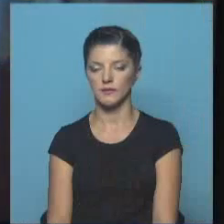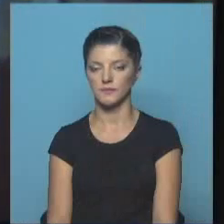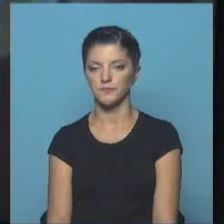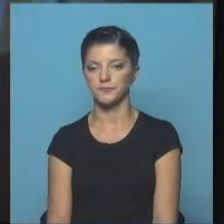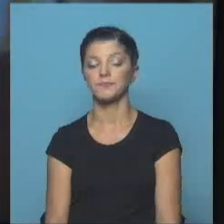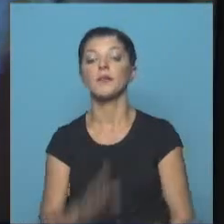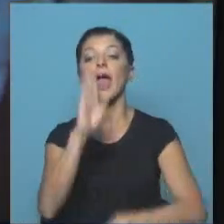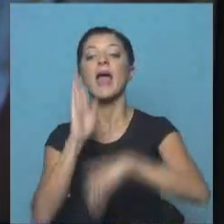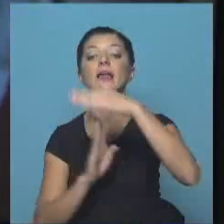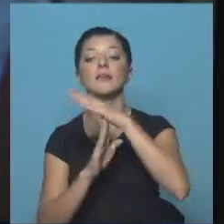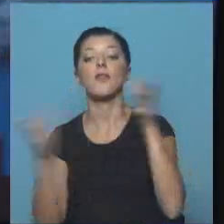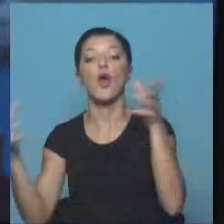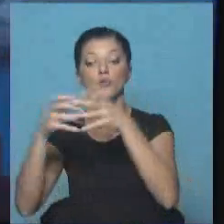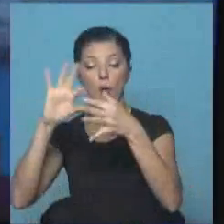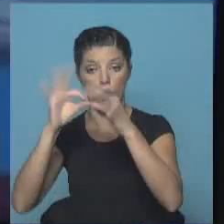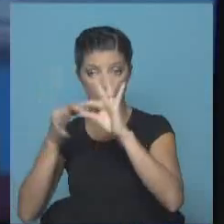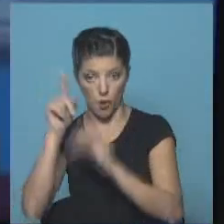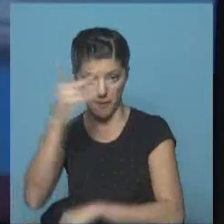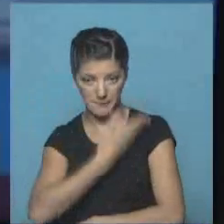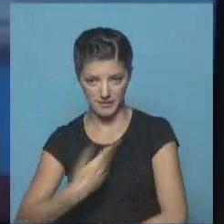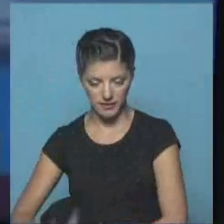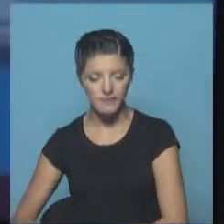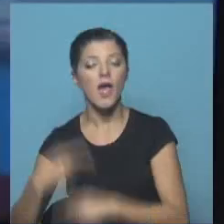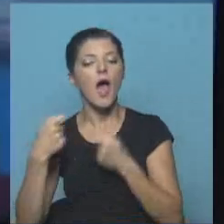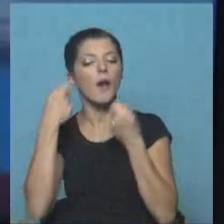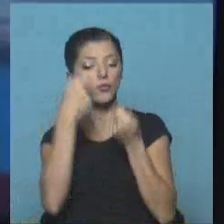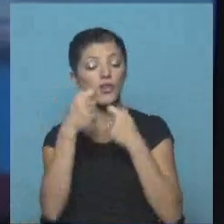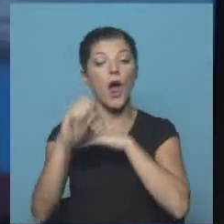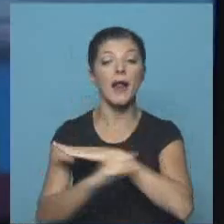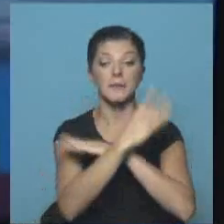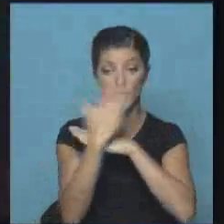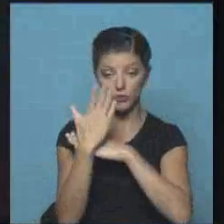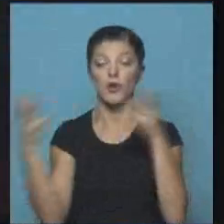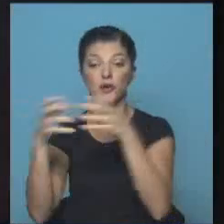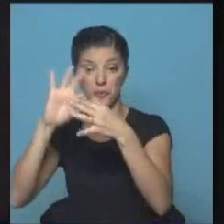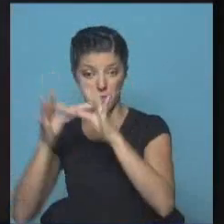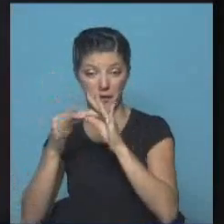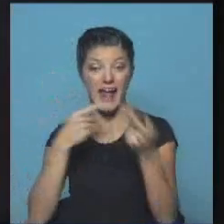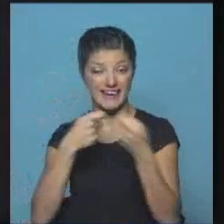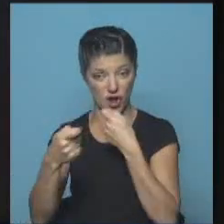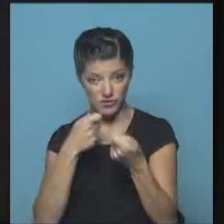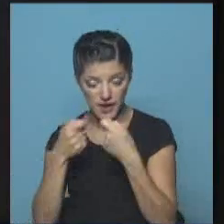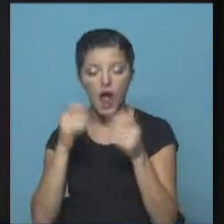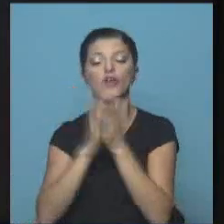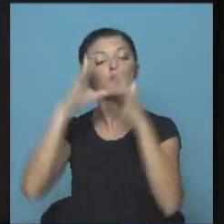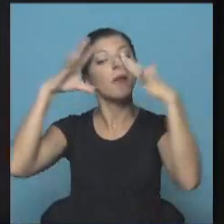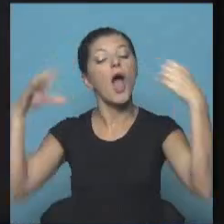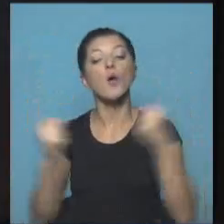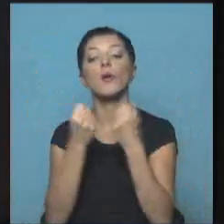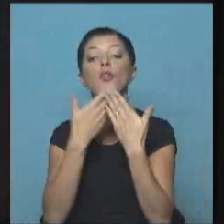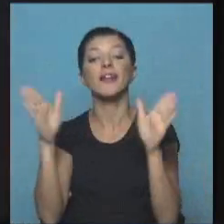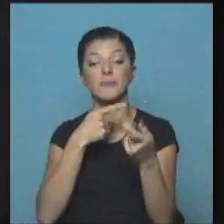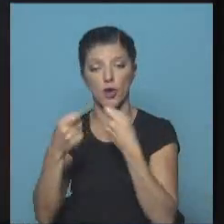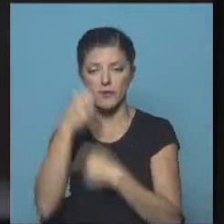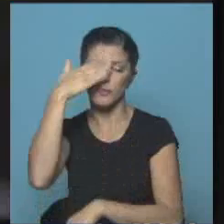Líderes de la Unión Europea respaldaron el avance de las negociaciones entre el Mercosur y la Unión Europea, precisamente en un acuerdo de libre comercio, luego de